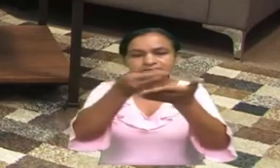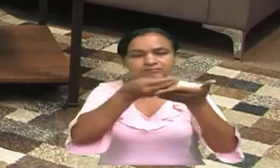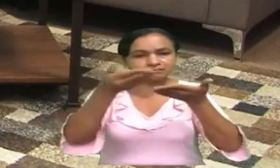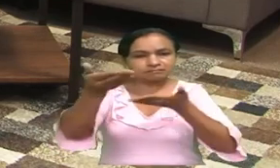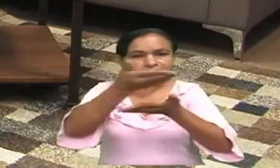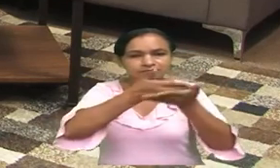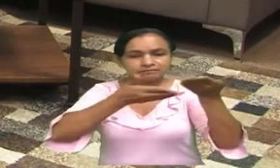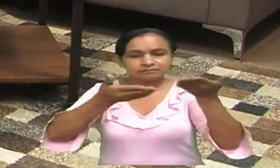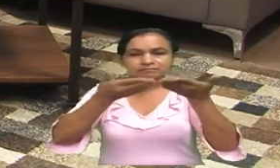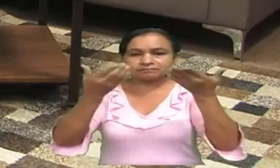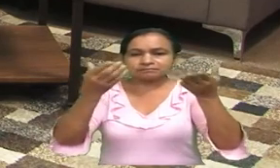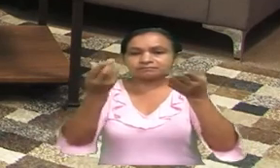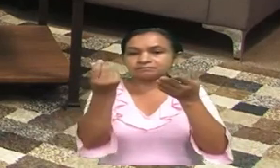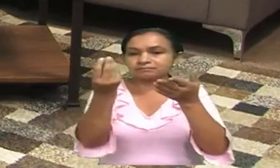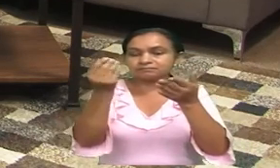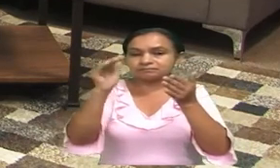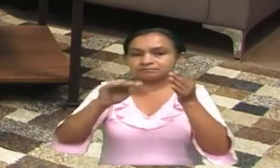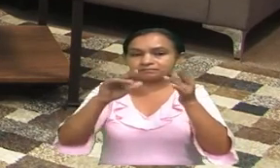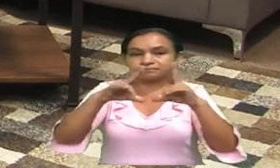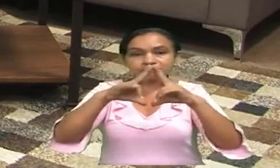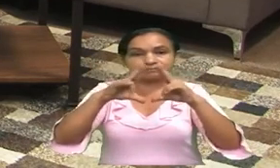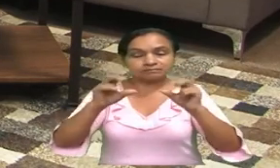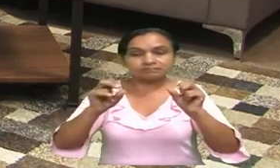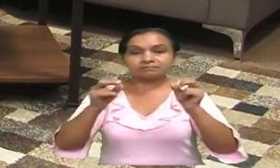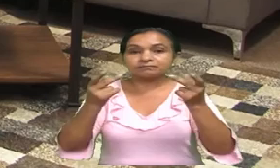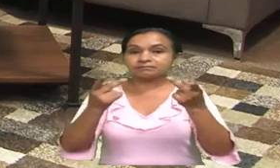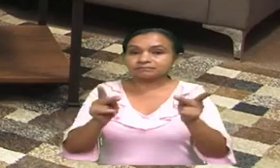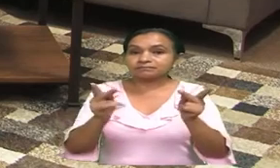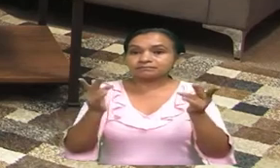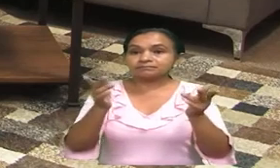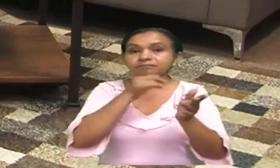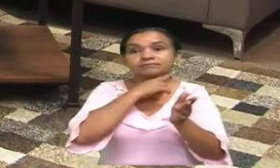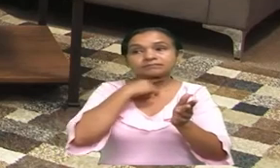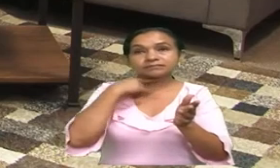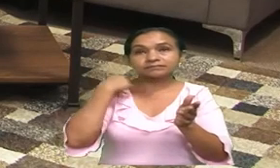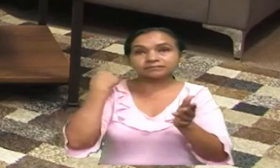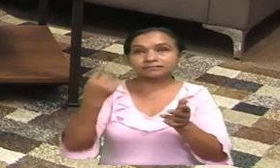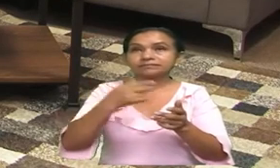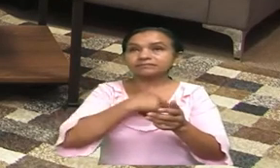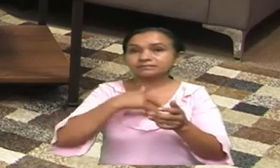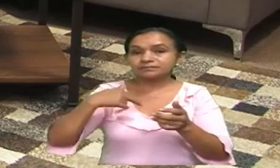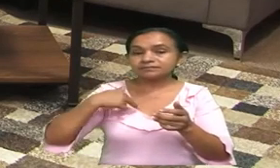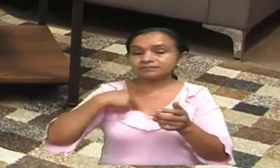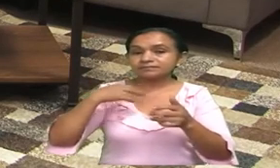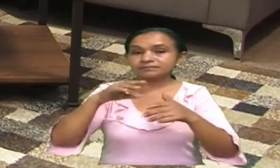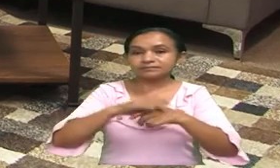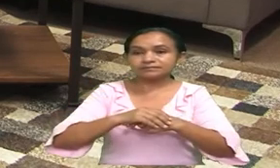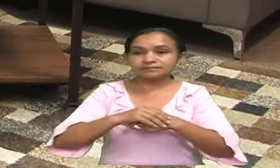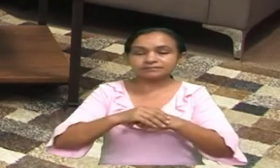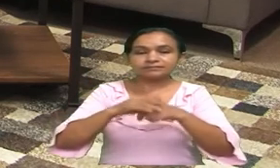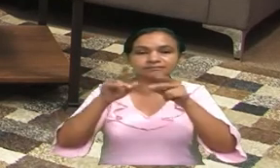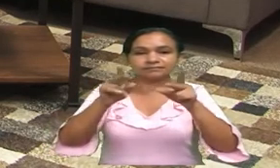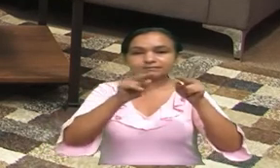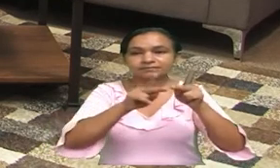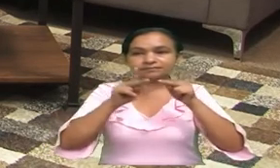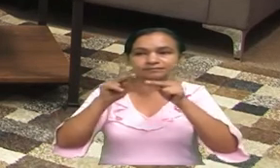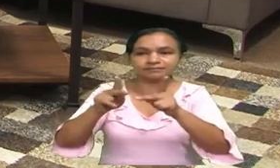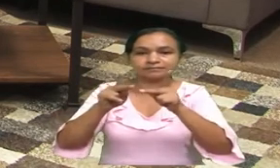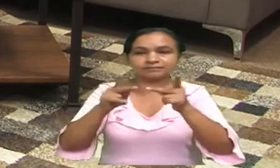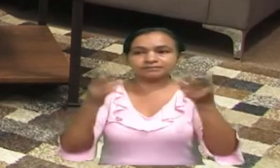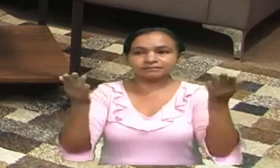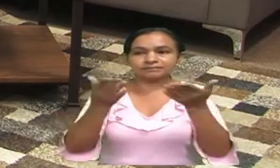y aportar a la economía nicaragüense. Y sin duda alguna, la realidad imponiéndose ahí ante las perversas mentiras que tratan de